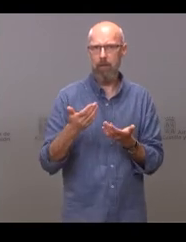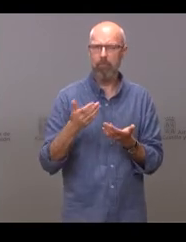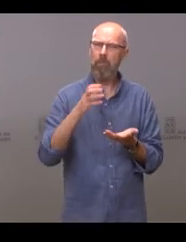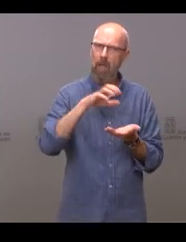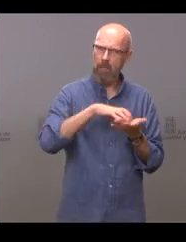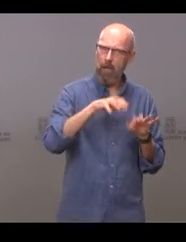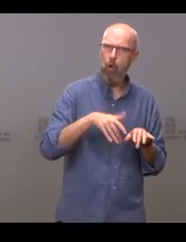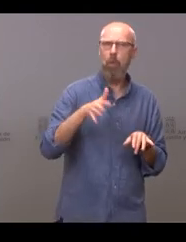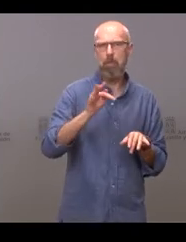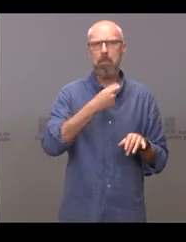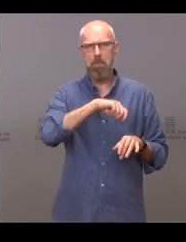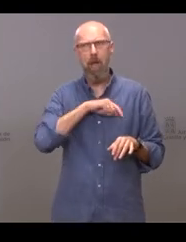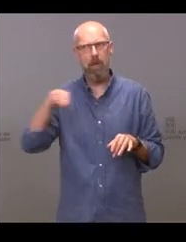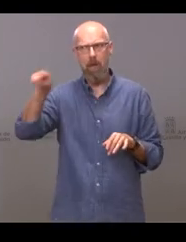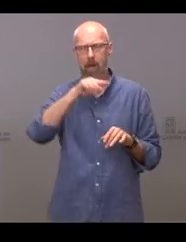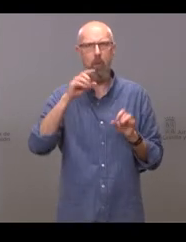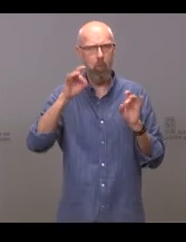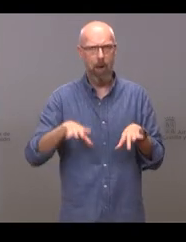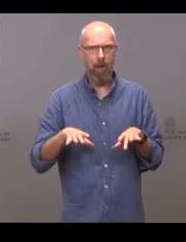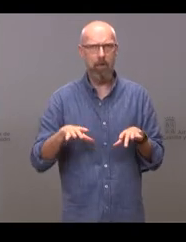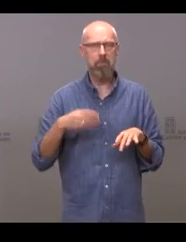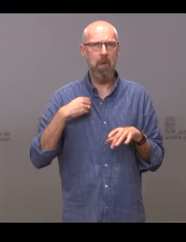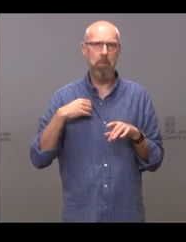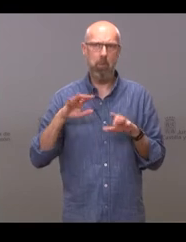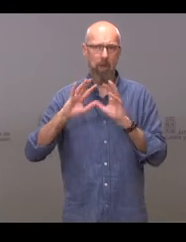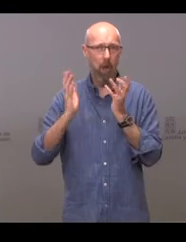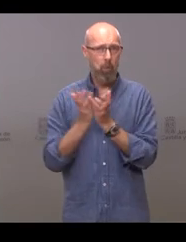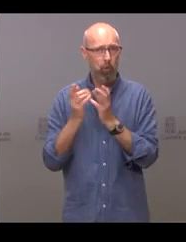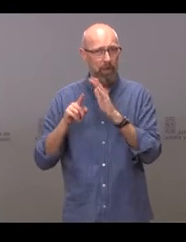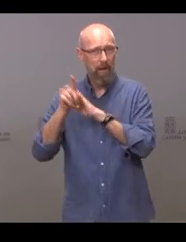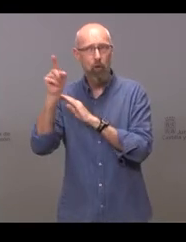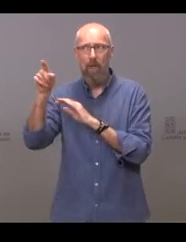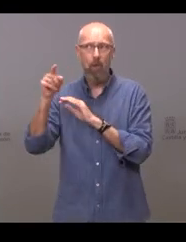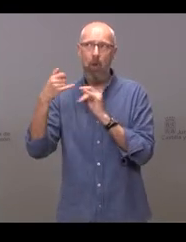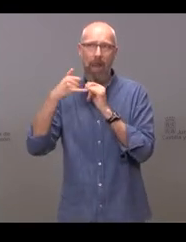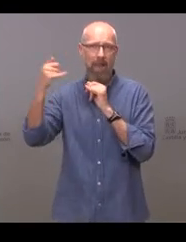por supuesto lo grupo en el mundo desarrollado en esa línea